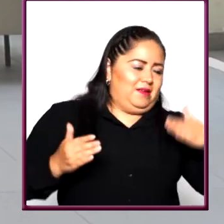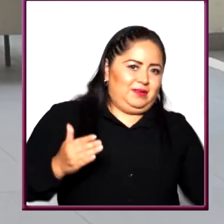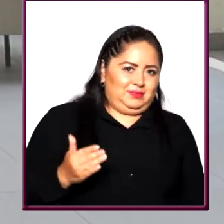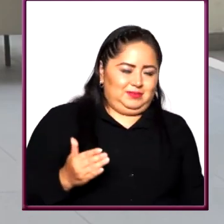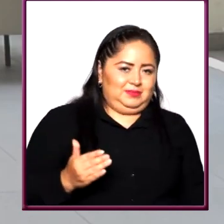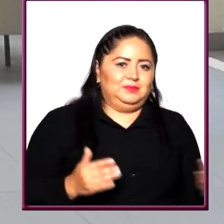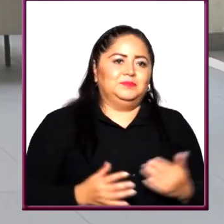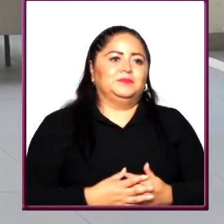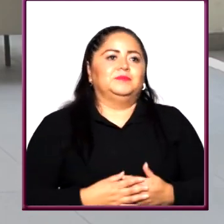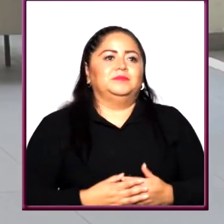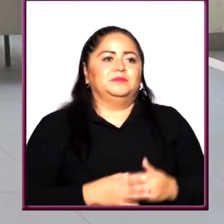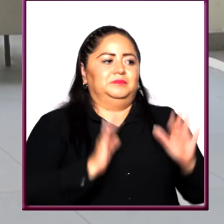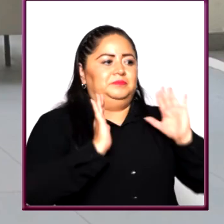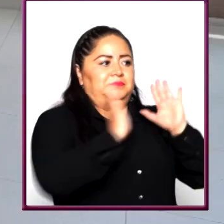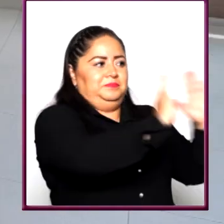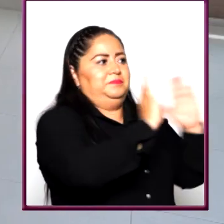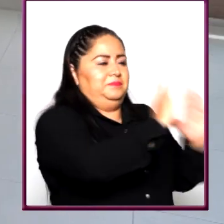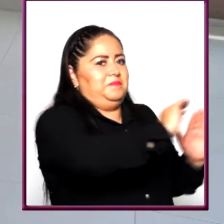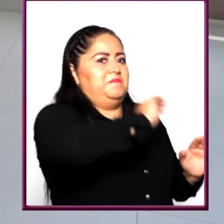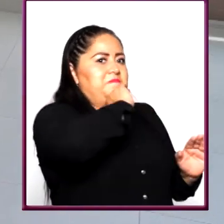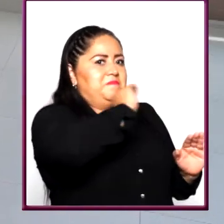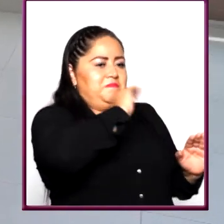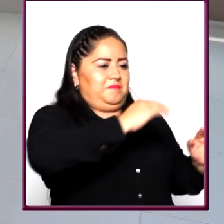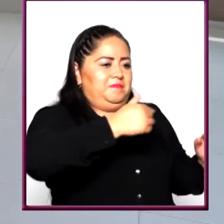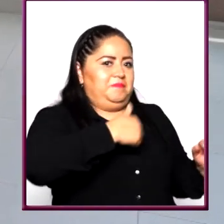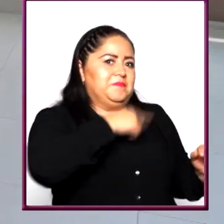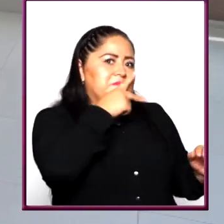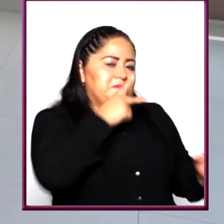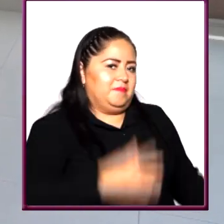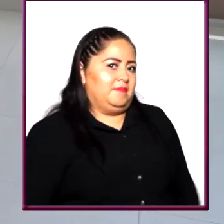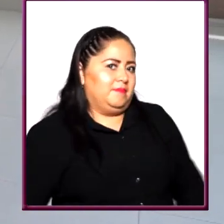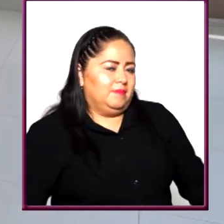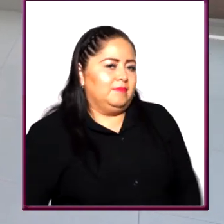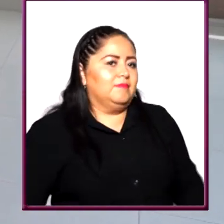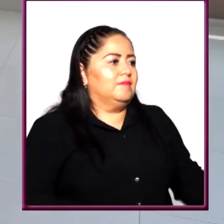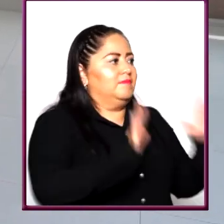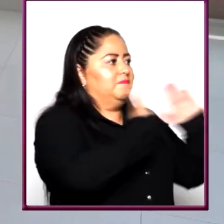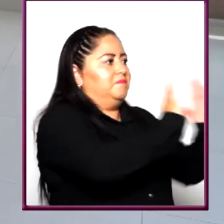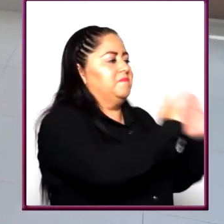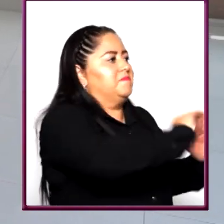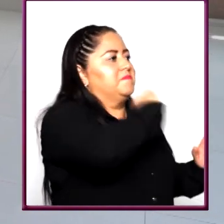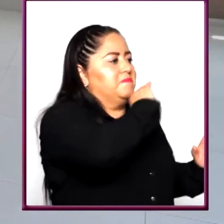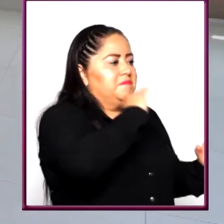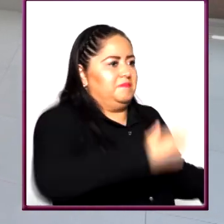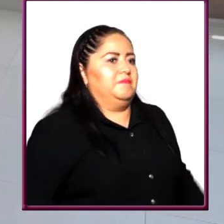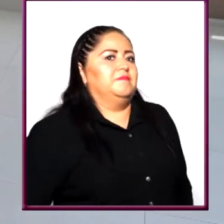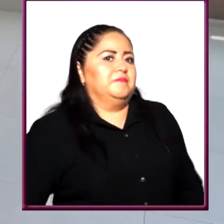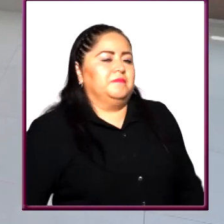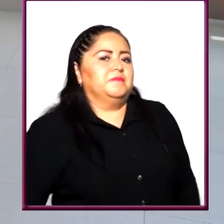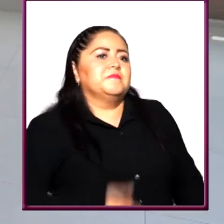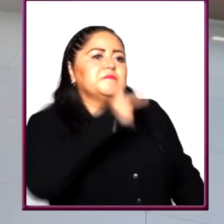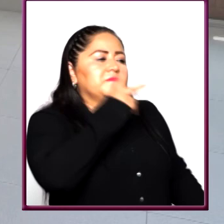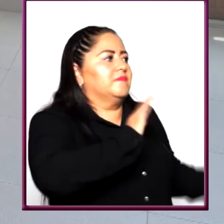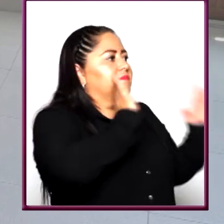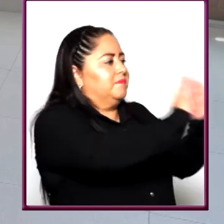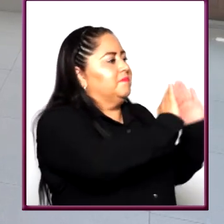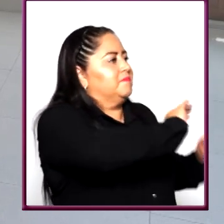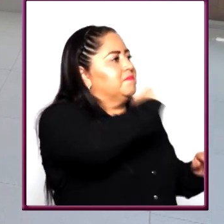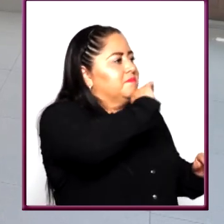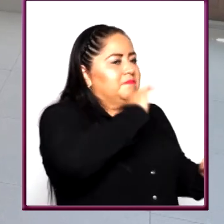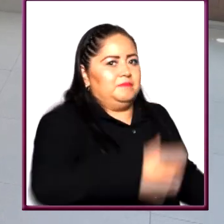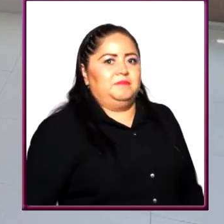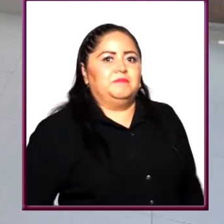derecho y de mi lado izquierdo. Mamá, mi papá. Mamá, mi papá.